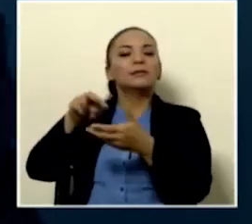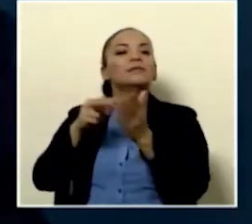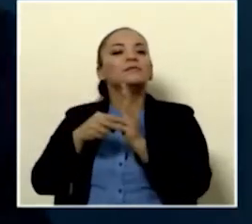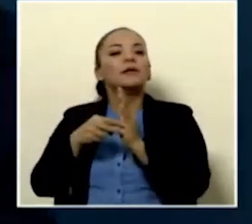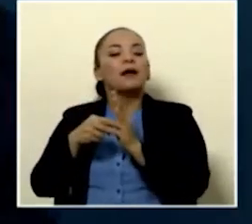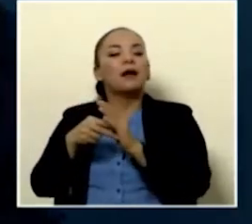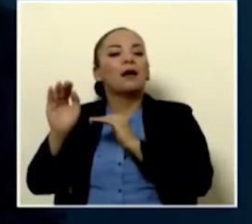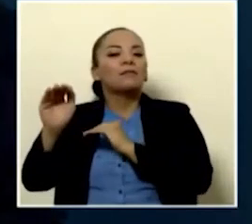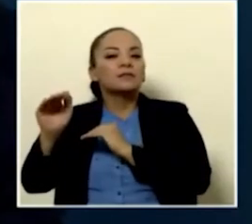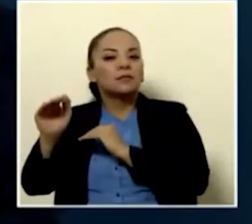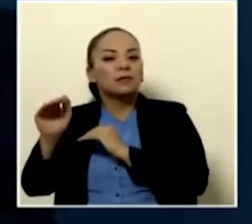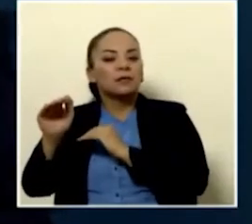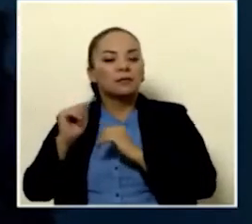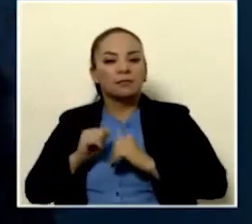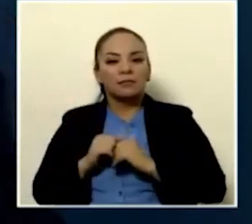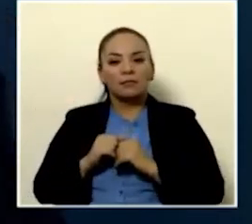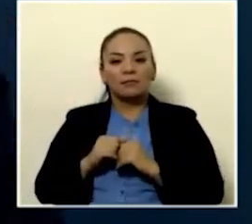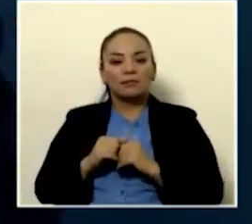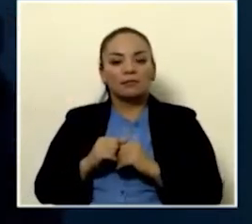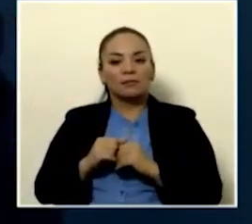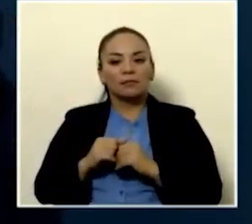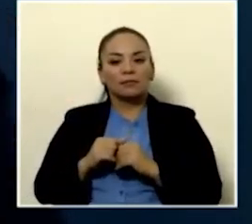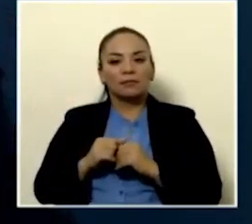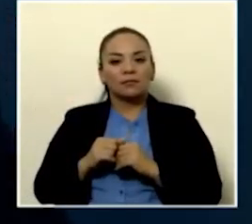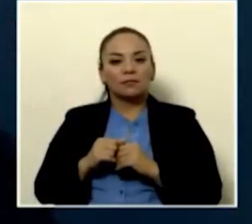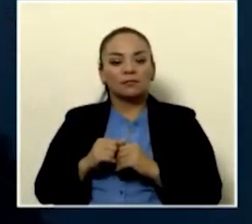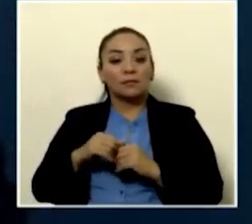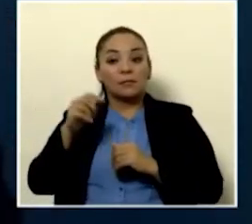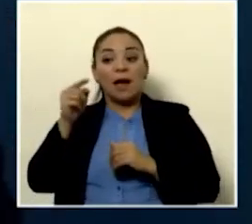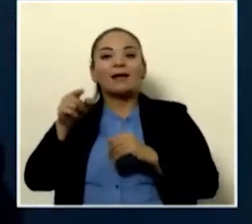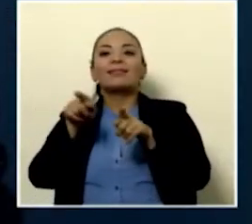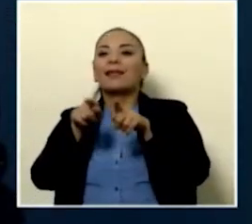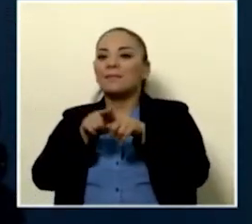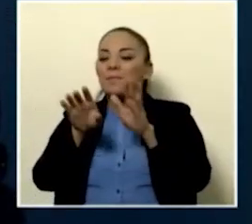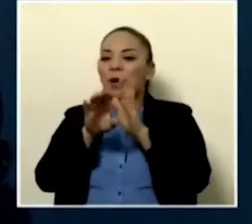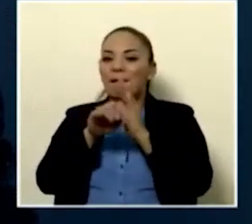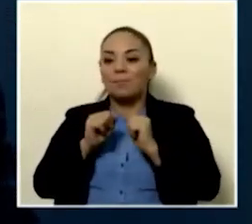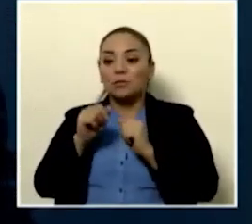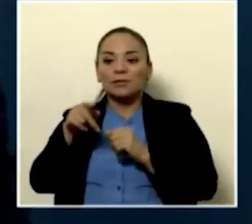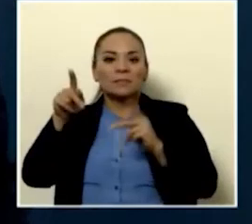alarma si se mueve o se trata de abrir el contenedor.